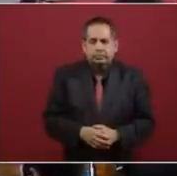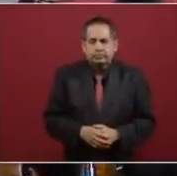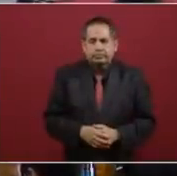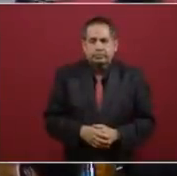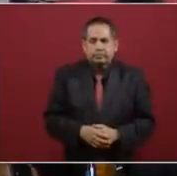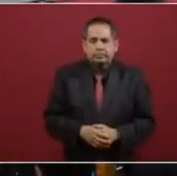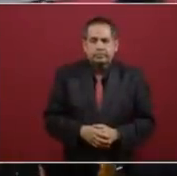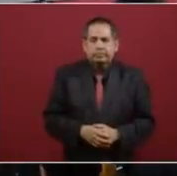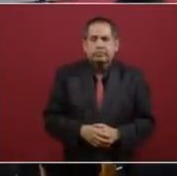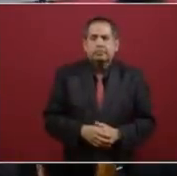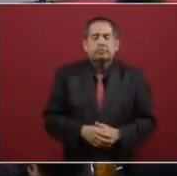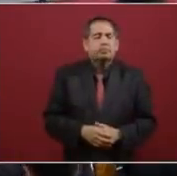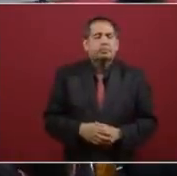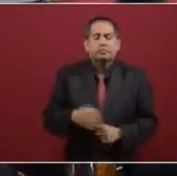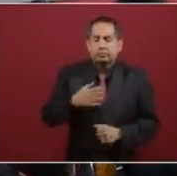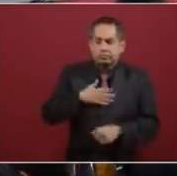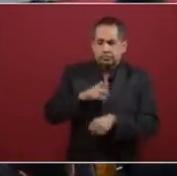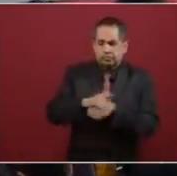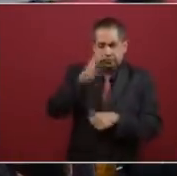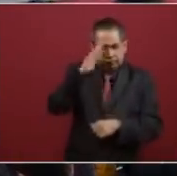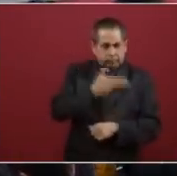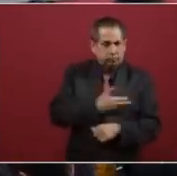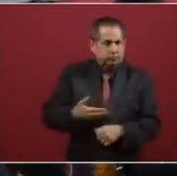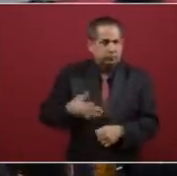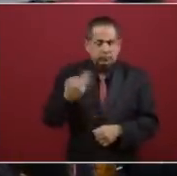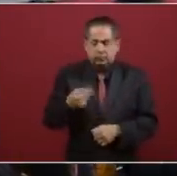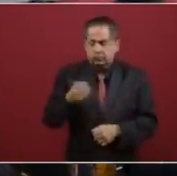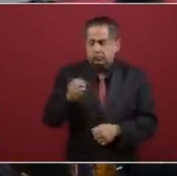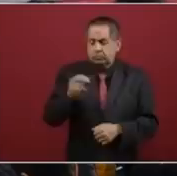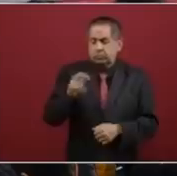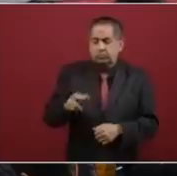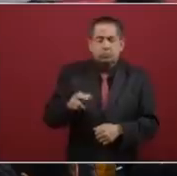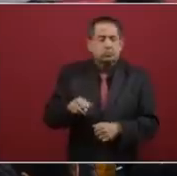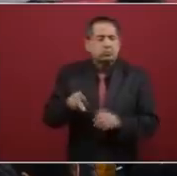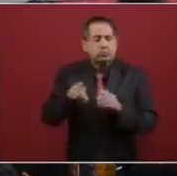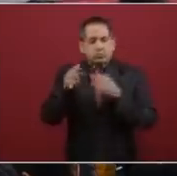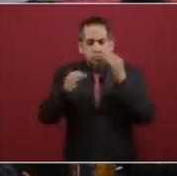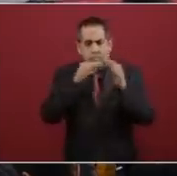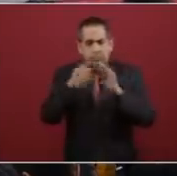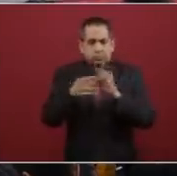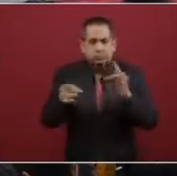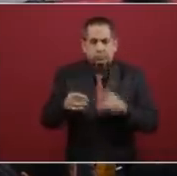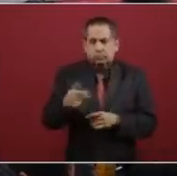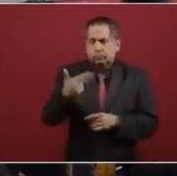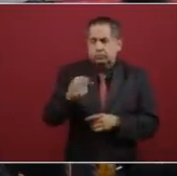Señor, buenos días, señor presidente. Omar Caballero de Noticieros HOTV.